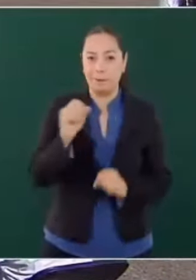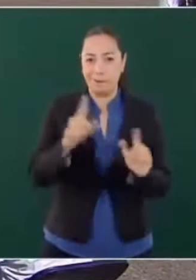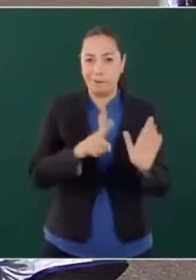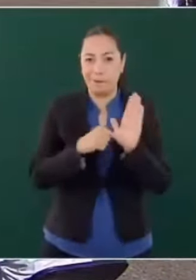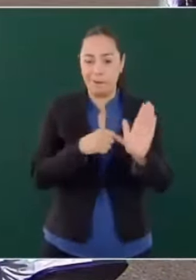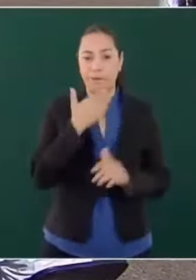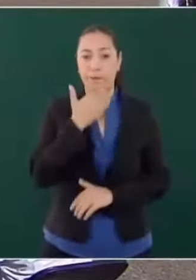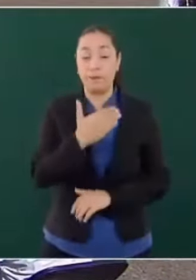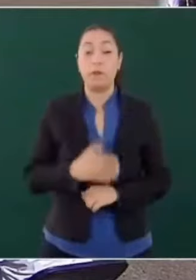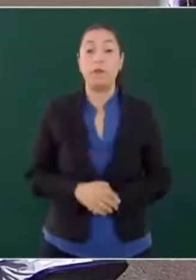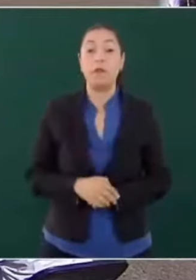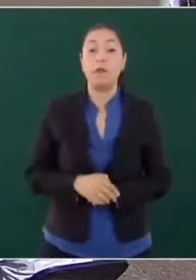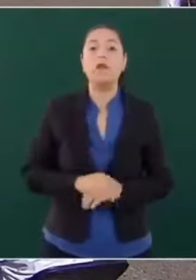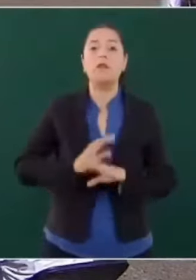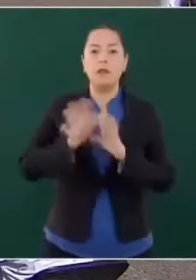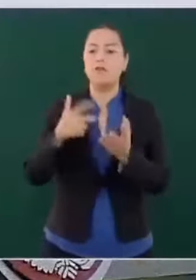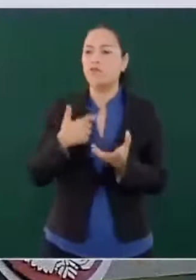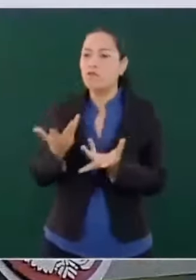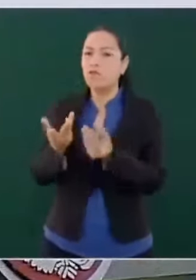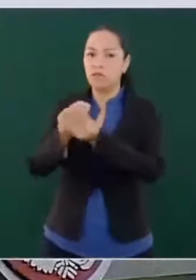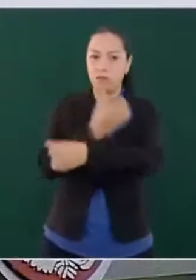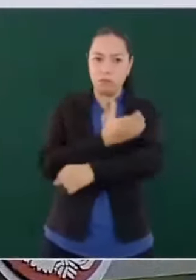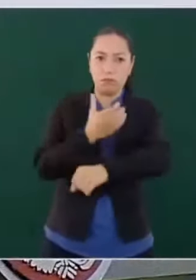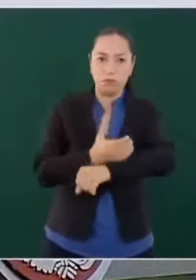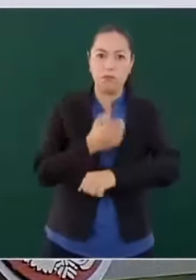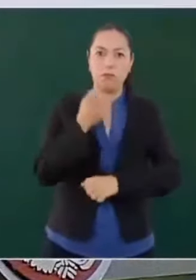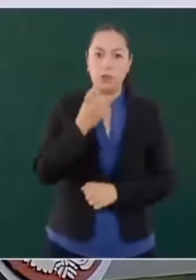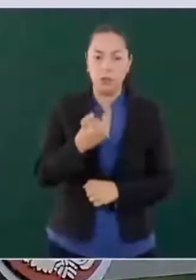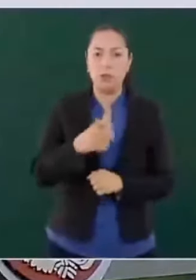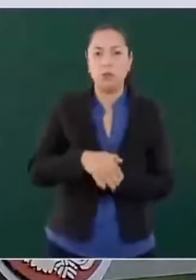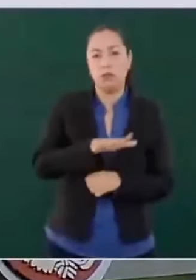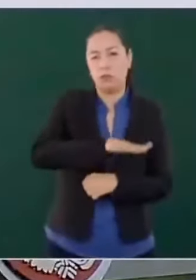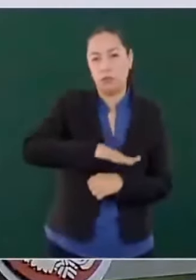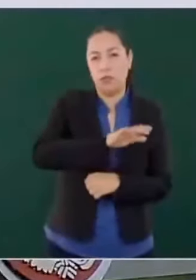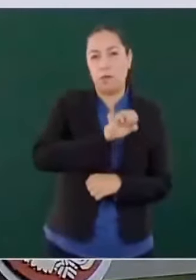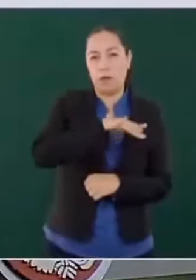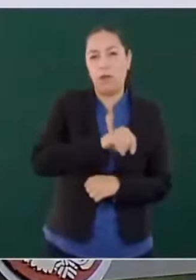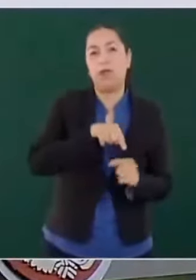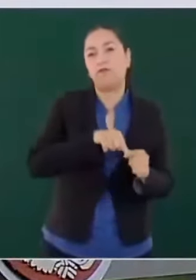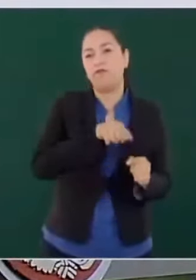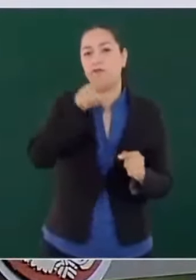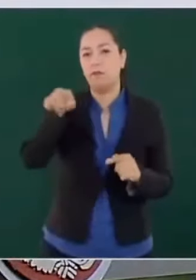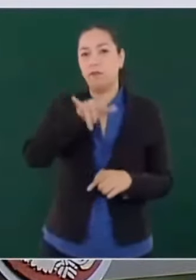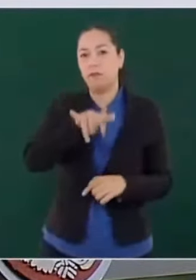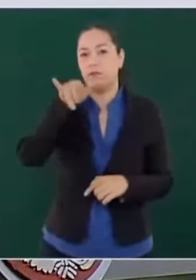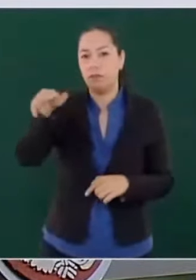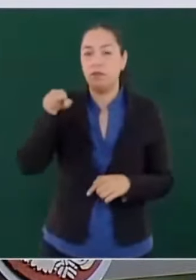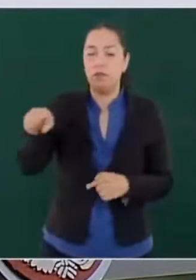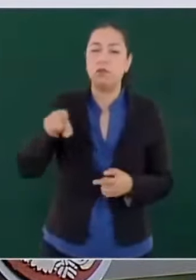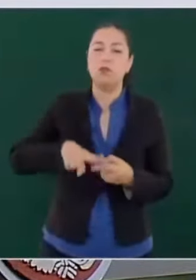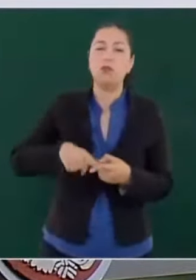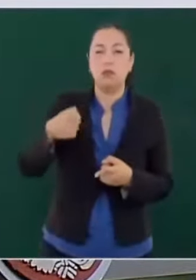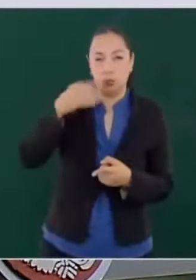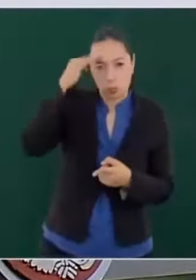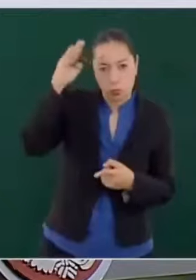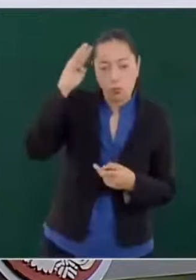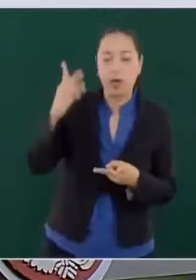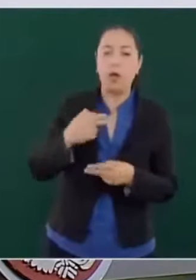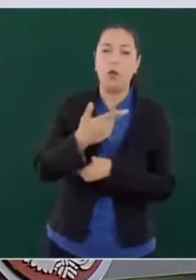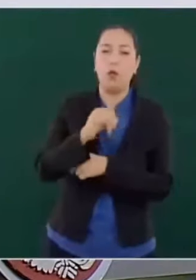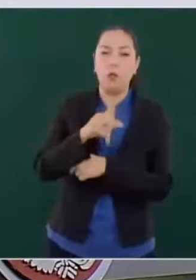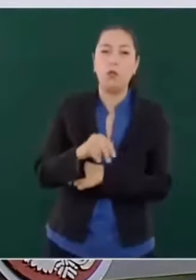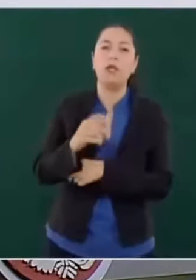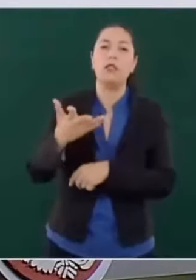Y fuimos acompañados desde la embajada hasta el aeropuerto por Cuba, Honduras, Panamá y el presidente de la